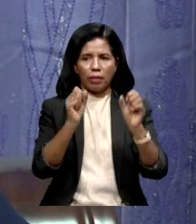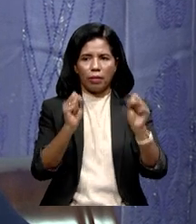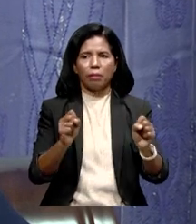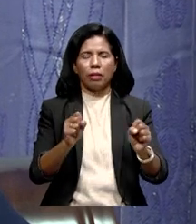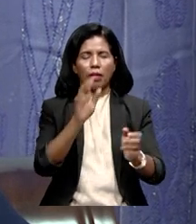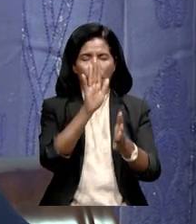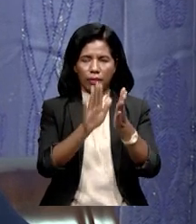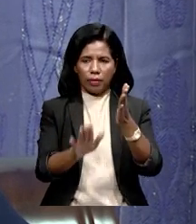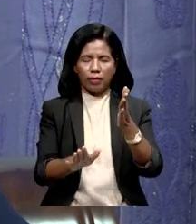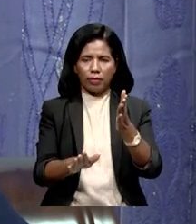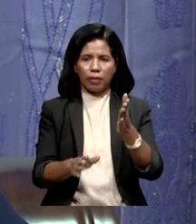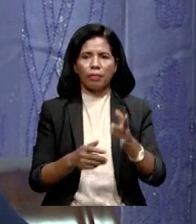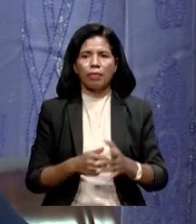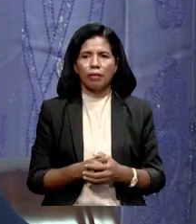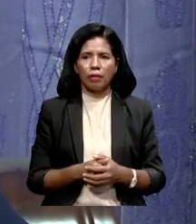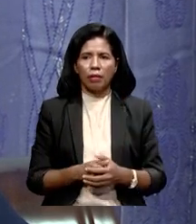jamino están sede